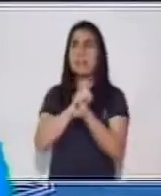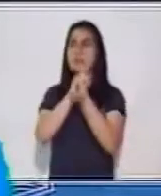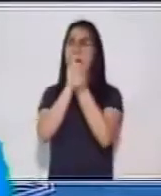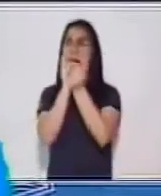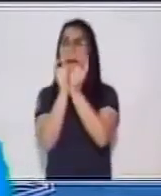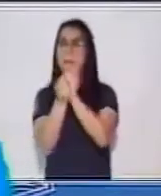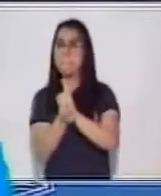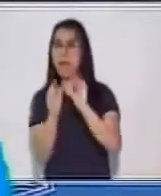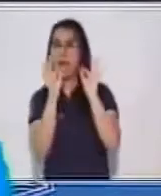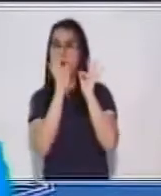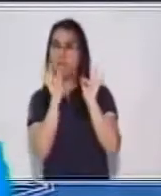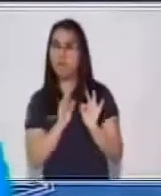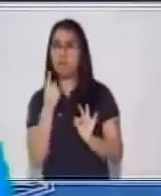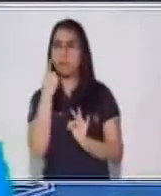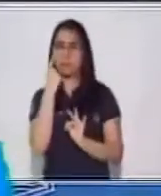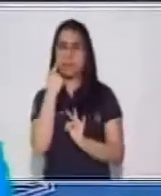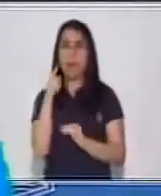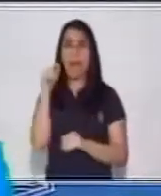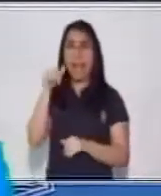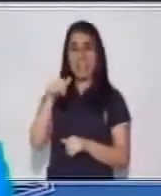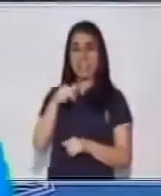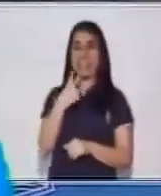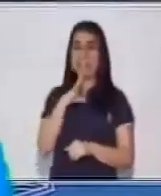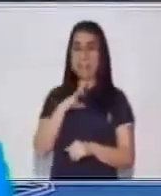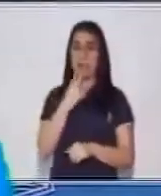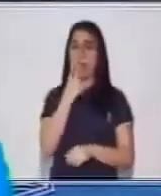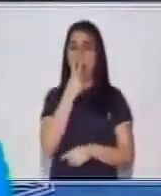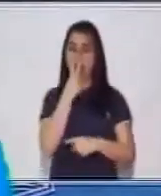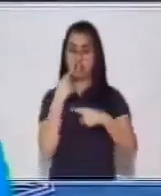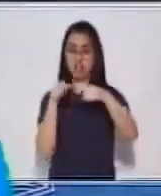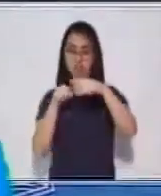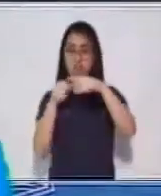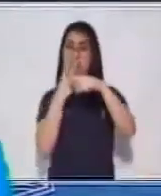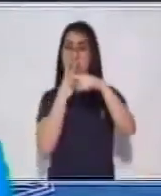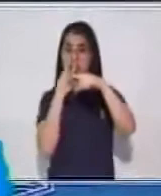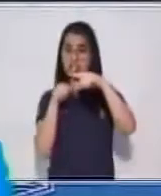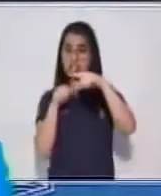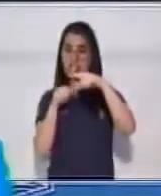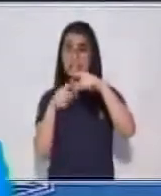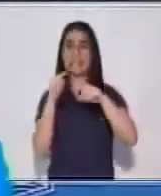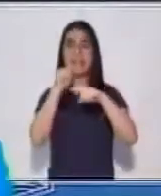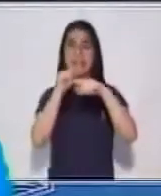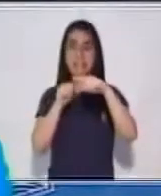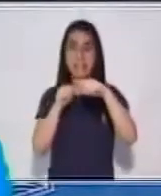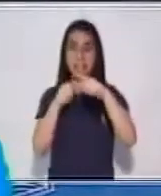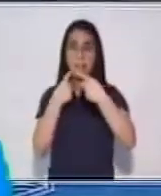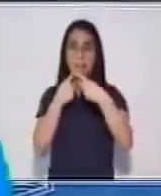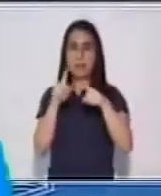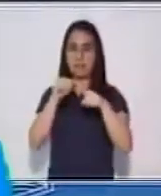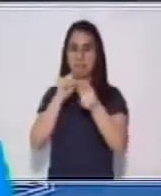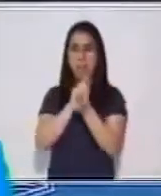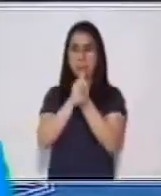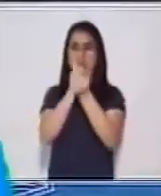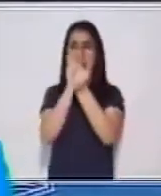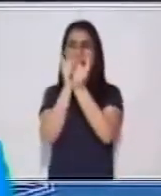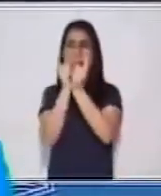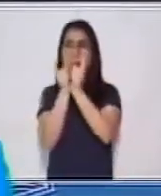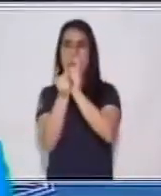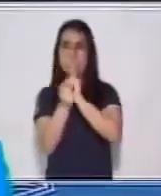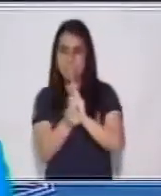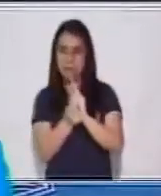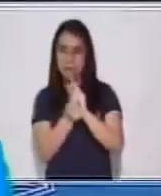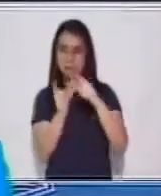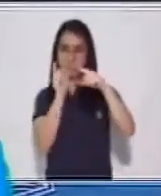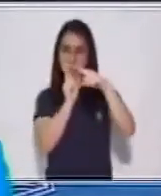multiplicar. Y luego el coseno lo vamos a pasar a dividir y así nos queda libre la hipotenusa. Entonces vamos